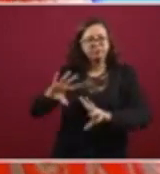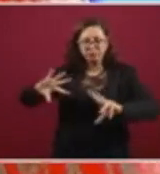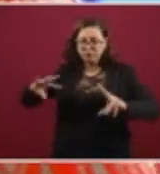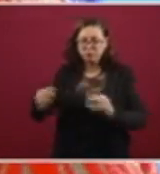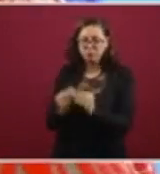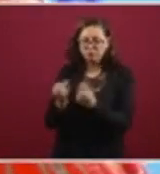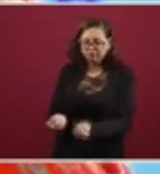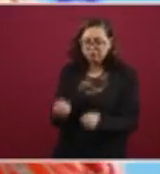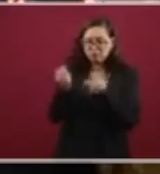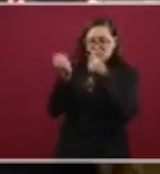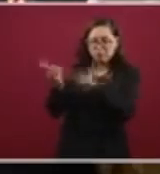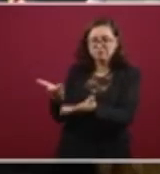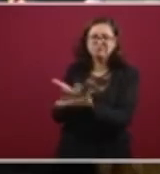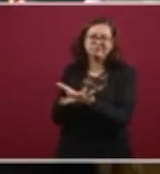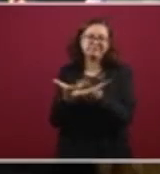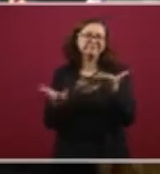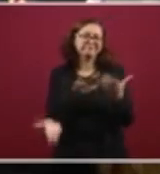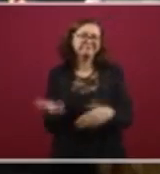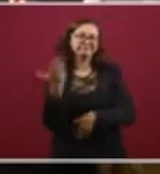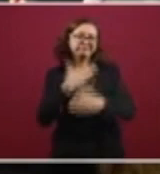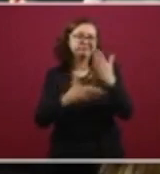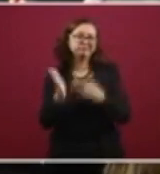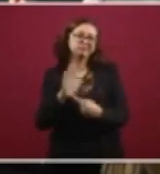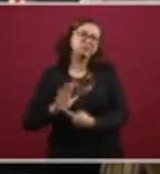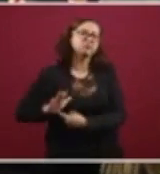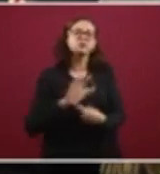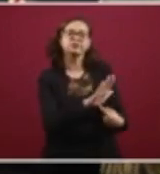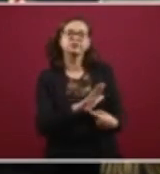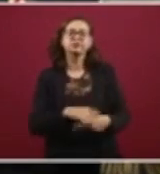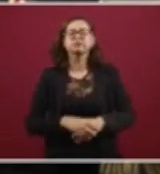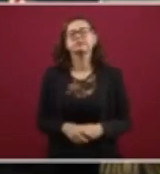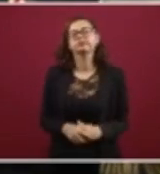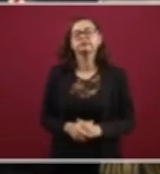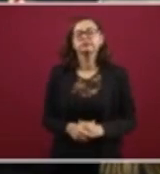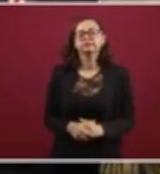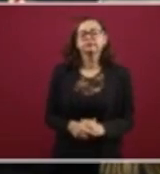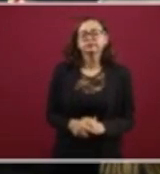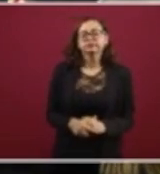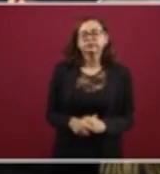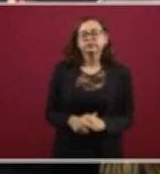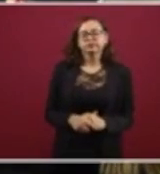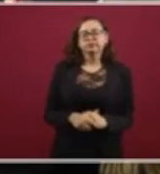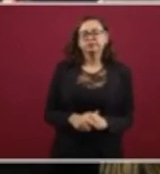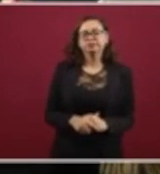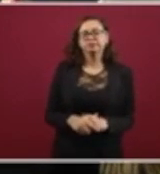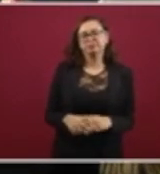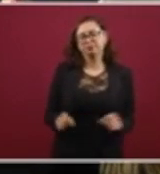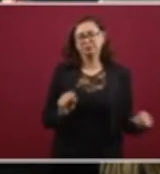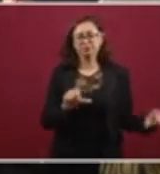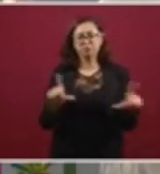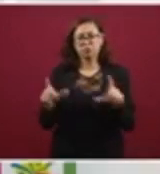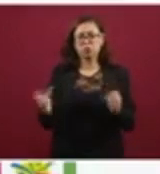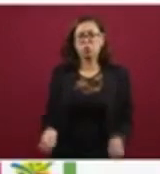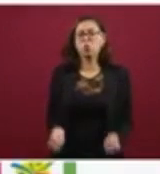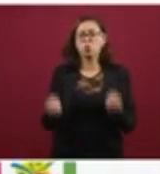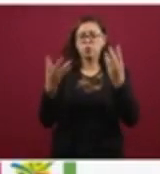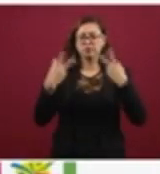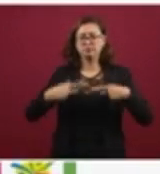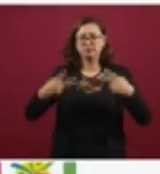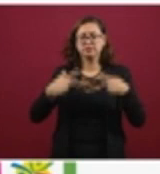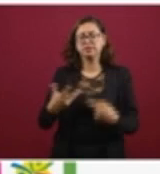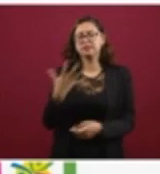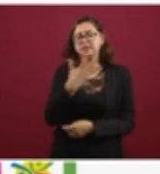este buen resultado que se alcanzó. Pasamos a la siguiente. El total de atletas que participaron en los Juegos Panamericanos fueron